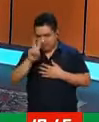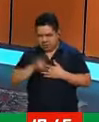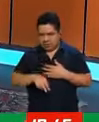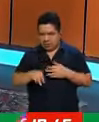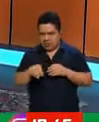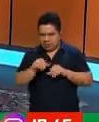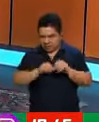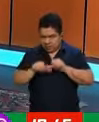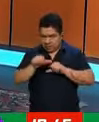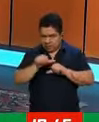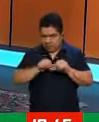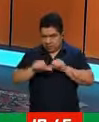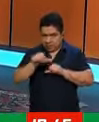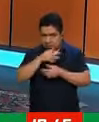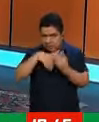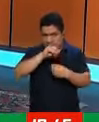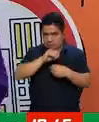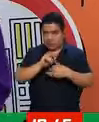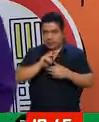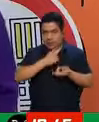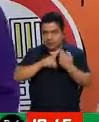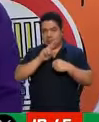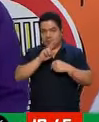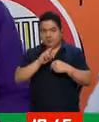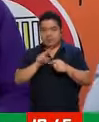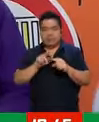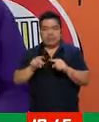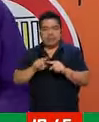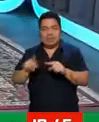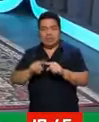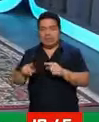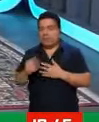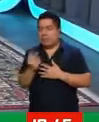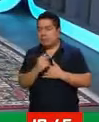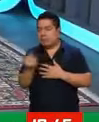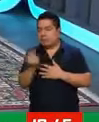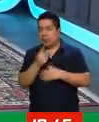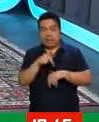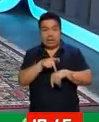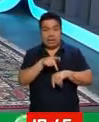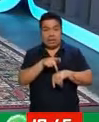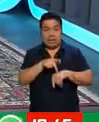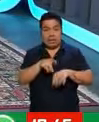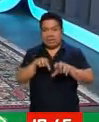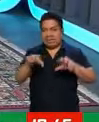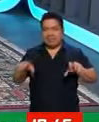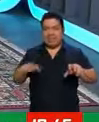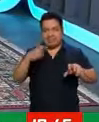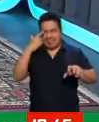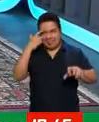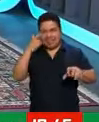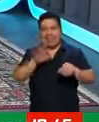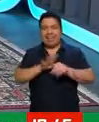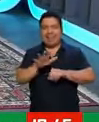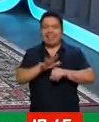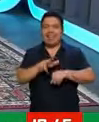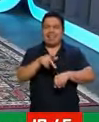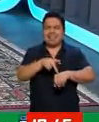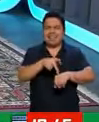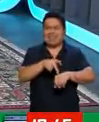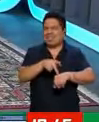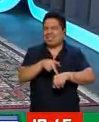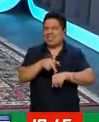de multiverso? Sí. Como sí. Esa película donde terminan hasta haciendo dos piedras. Sí, ¿pues qué película ve usted, señora?